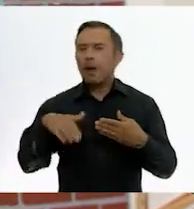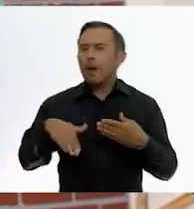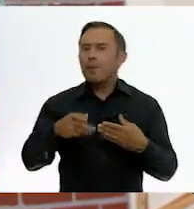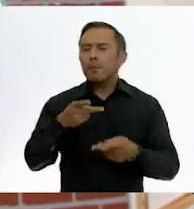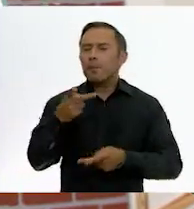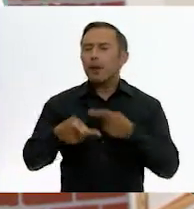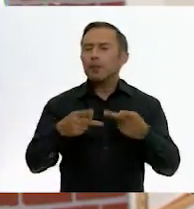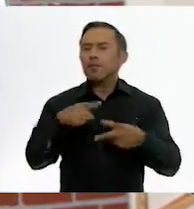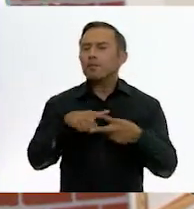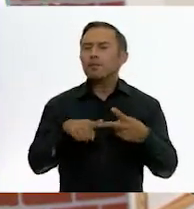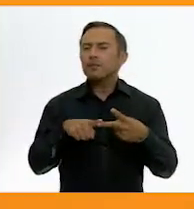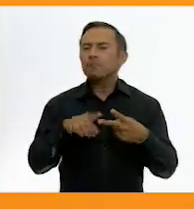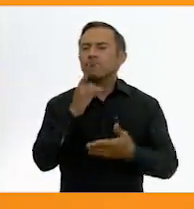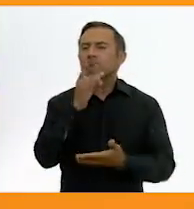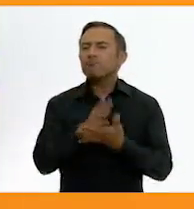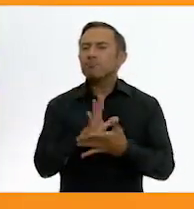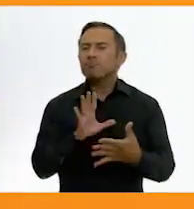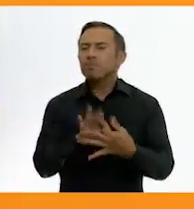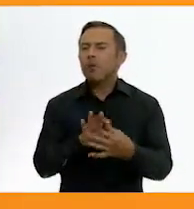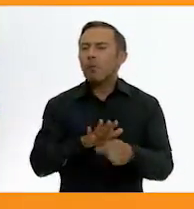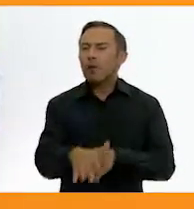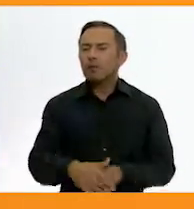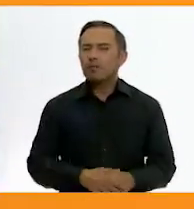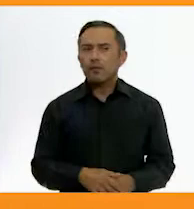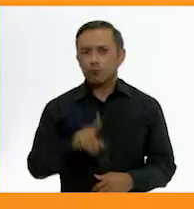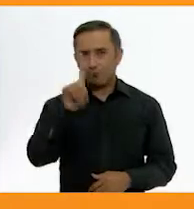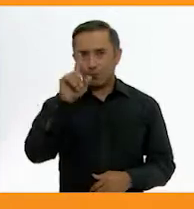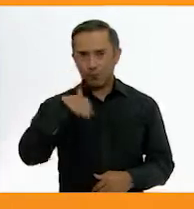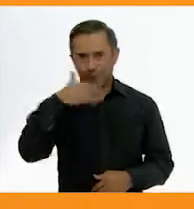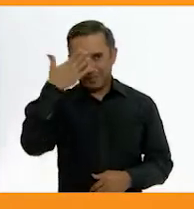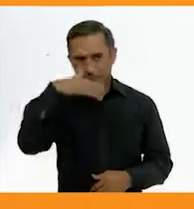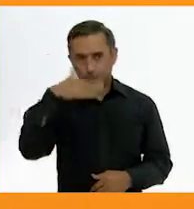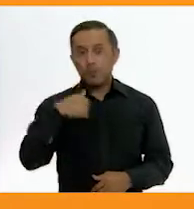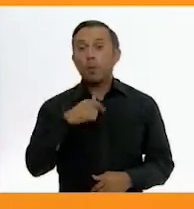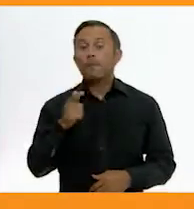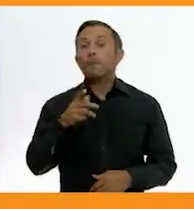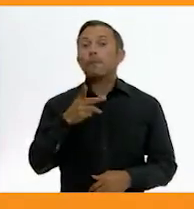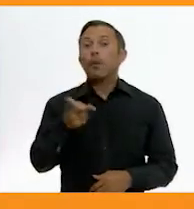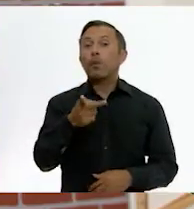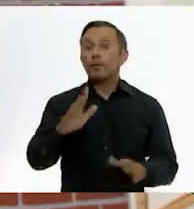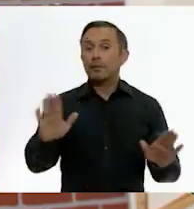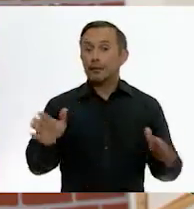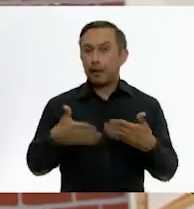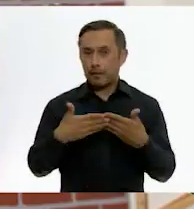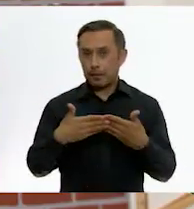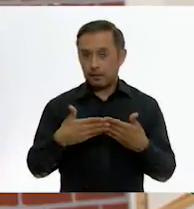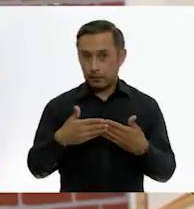son yo si yo quería cerradas todas son preguntas cerradas